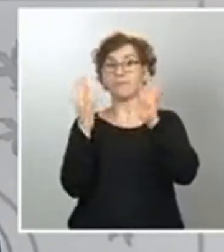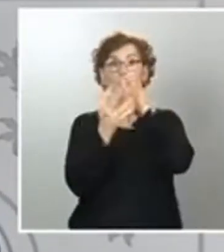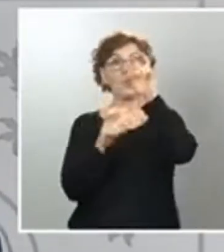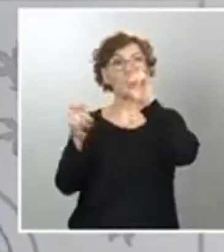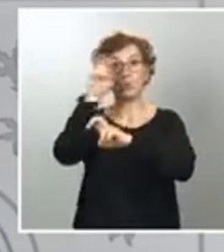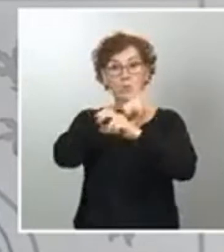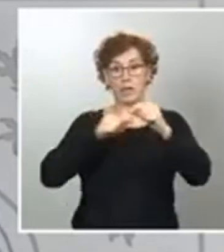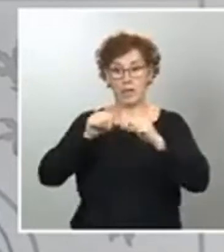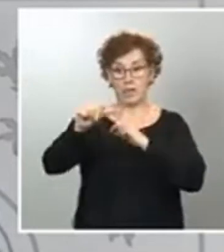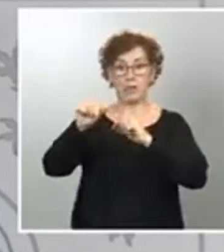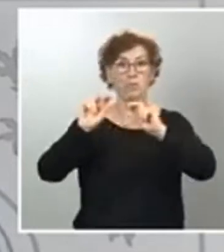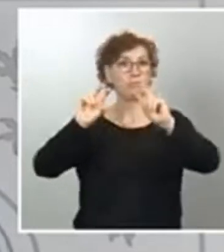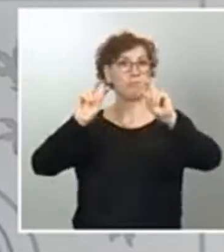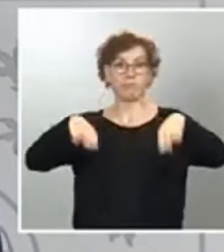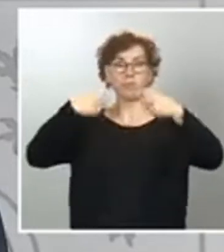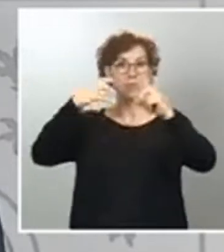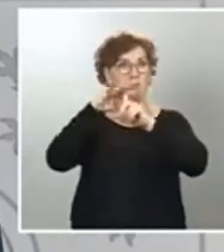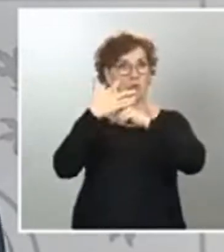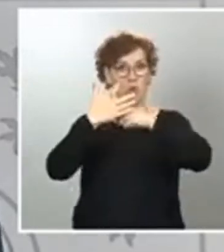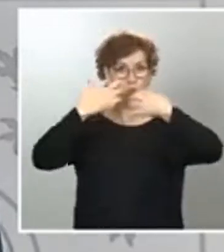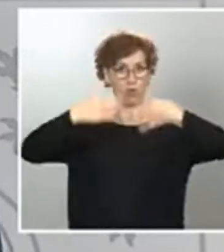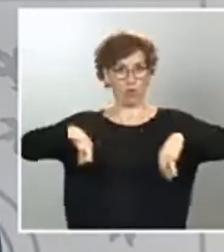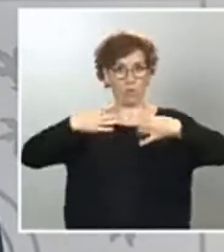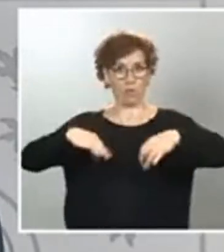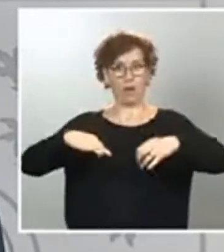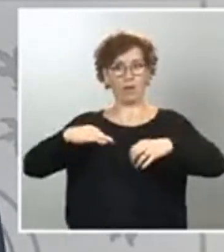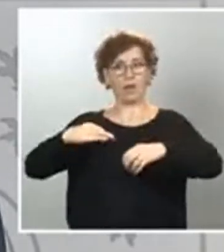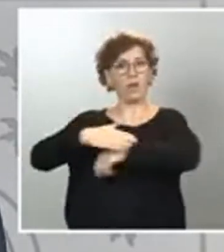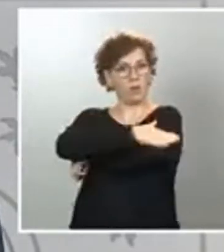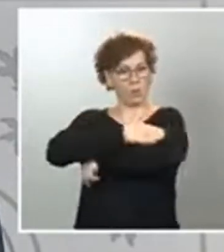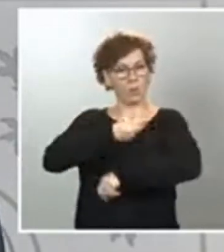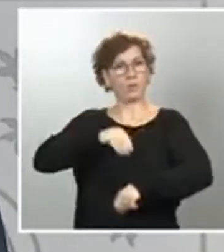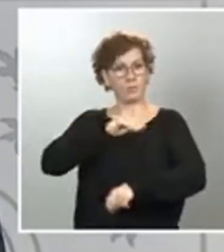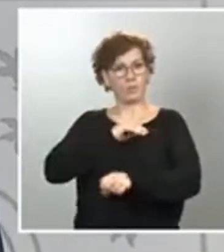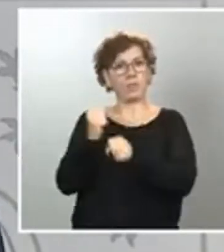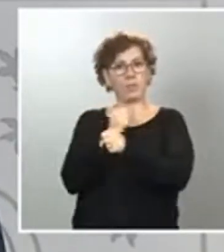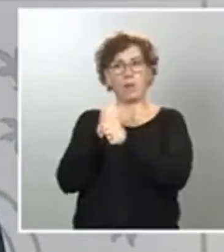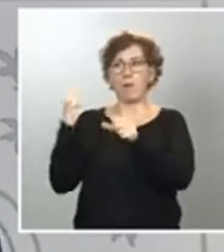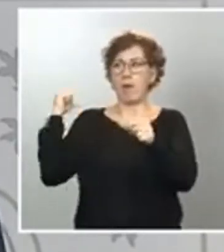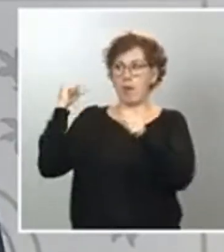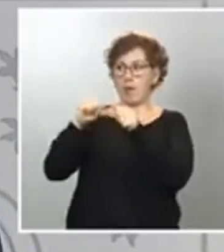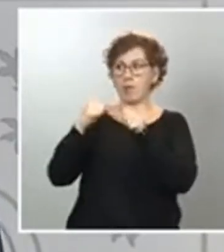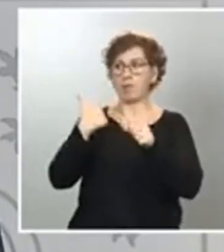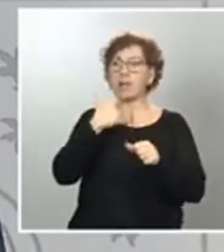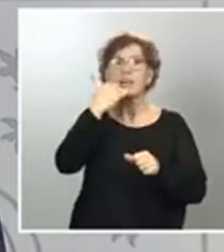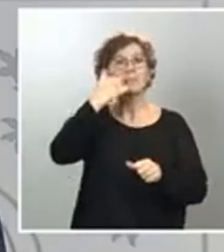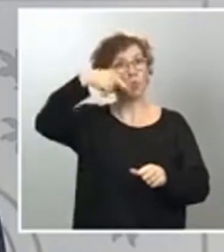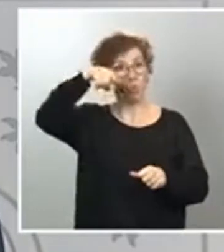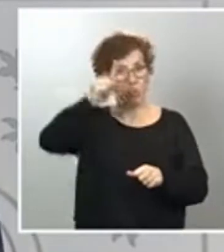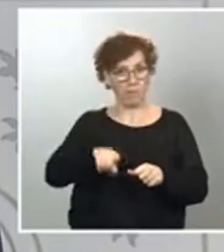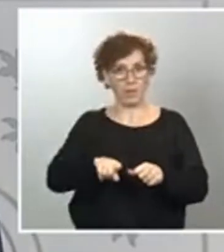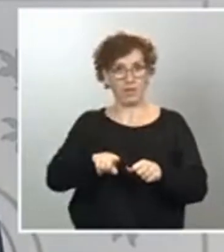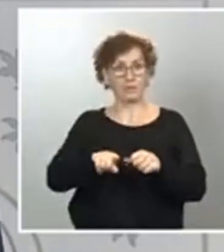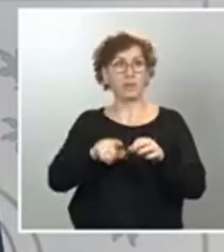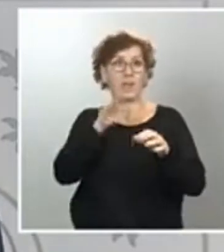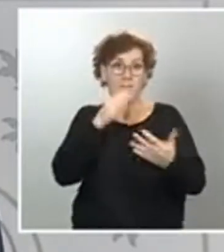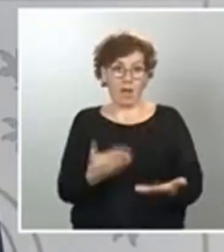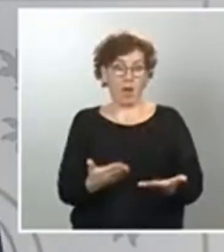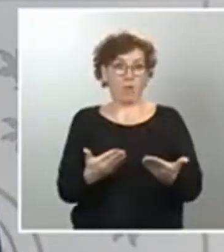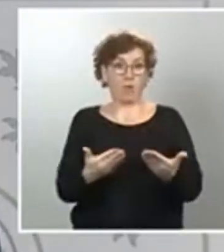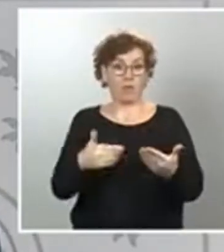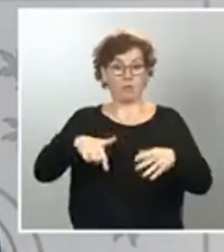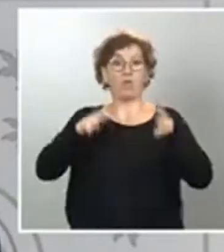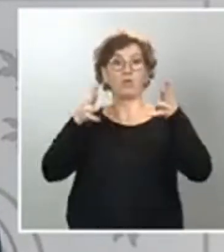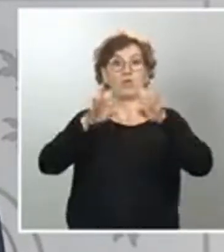el que llevamos trabajando desde el Gobierno de España hace aproximadamente casi un mes, adquiere plena actualidad y ha sido aprobado en el Consejo